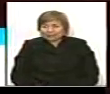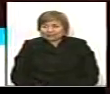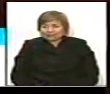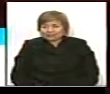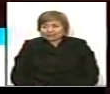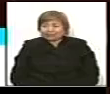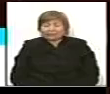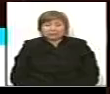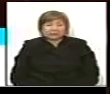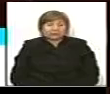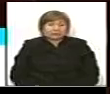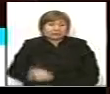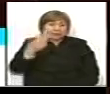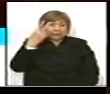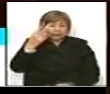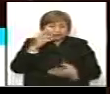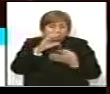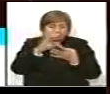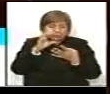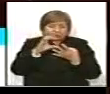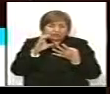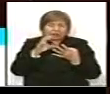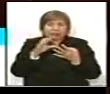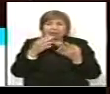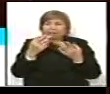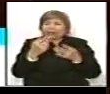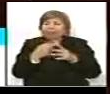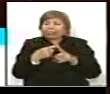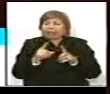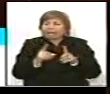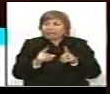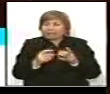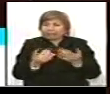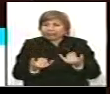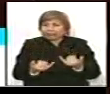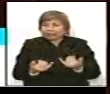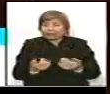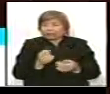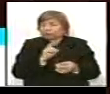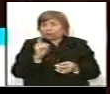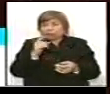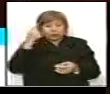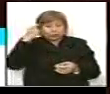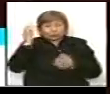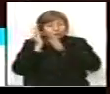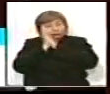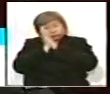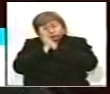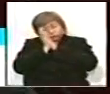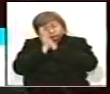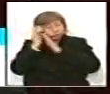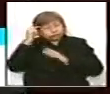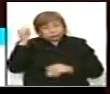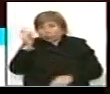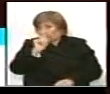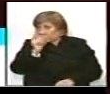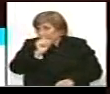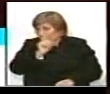Sueños tienen por lo menos dos características, por lo menos para diferenciar ahorita. No es lo que sueño en la noche cuando estoy dormida,